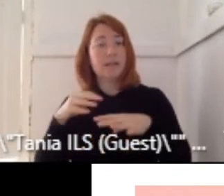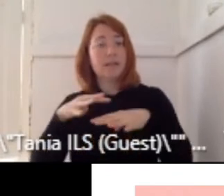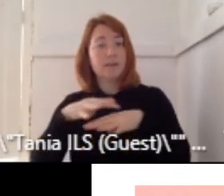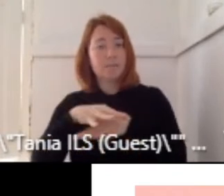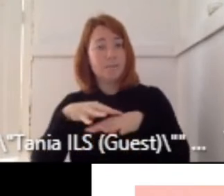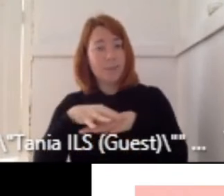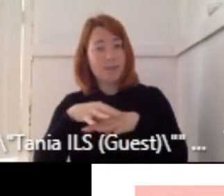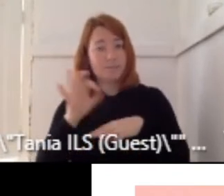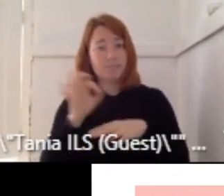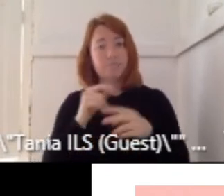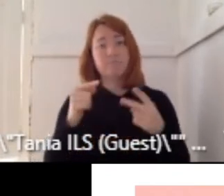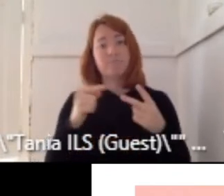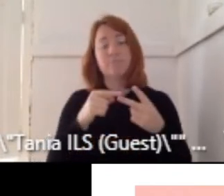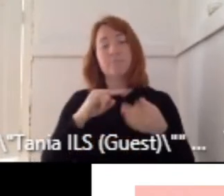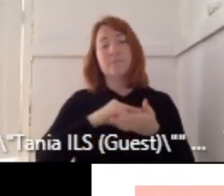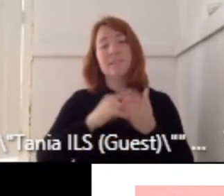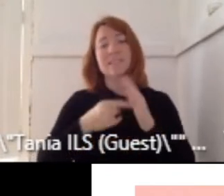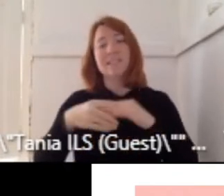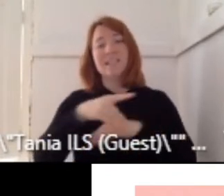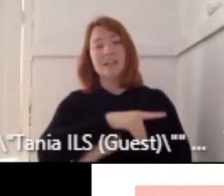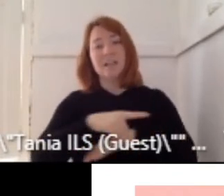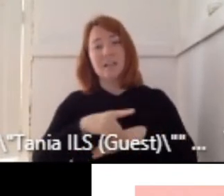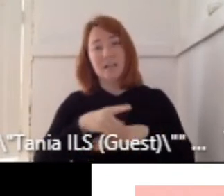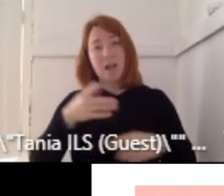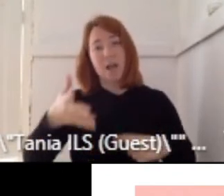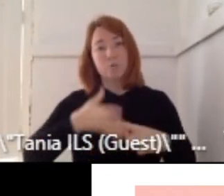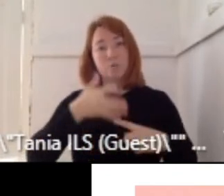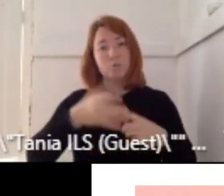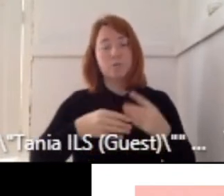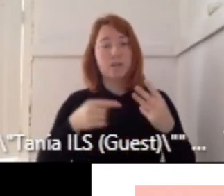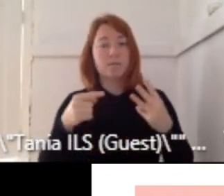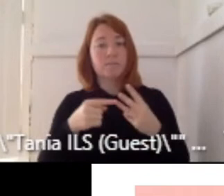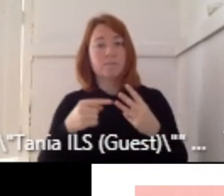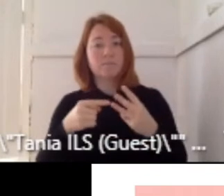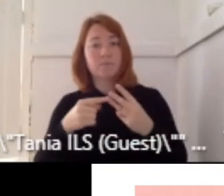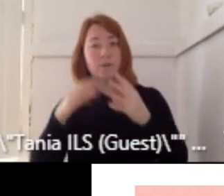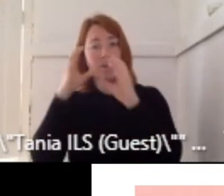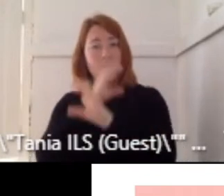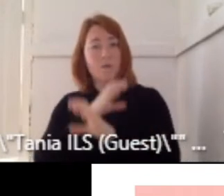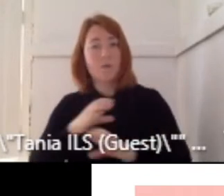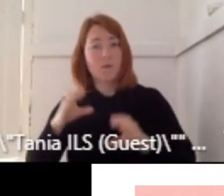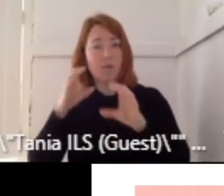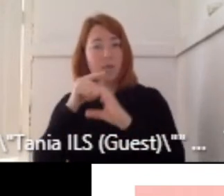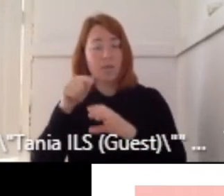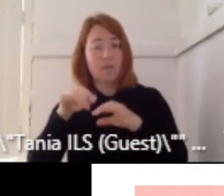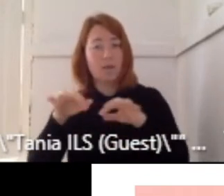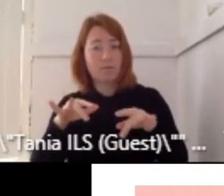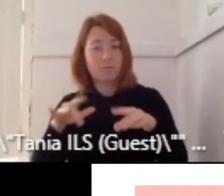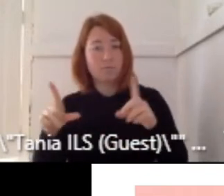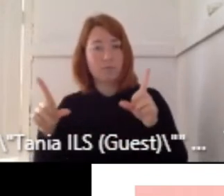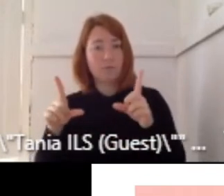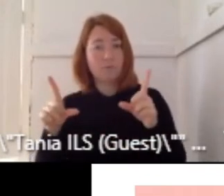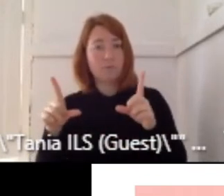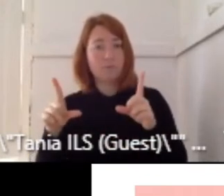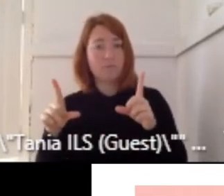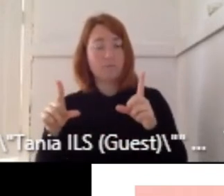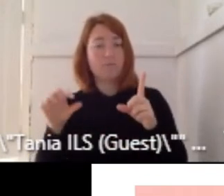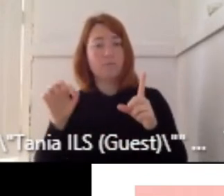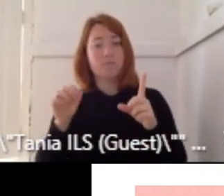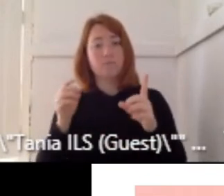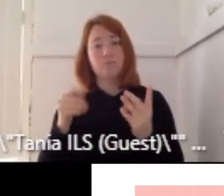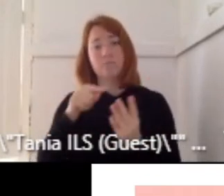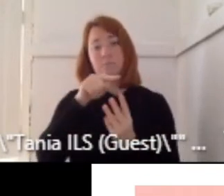otra de ingeniería industrial, o esta otra de ciencias de la computación, elaboradas por